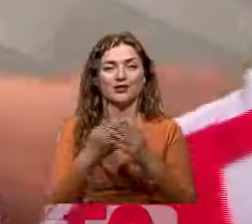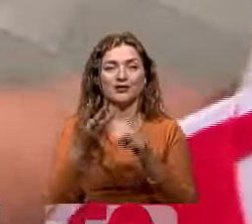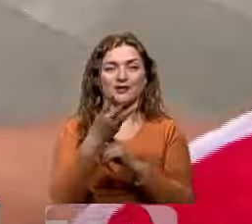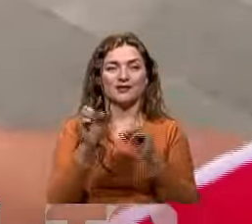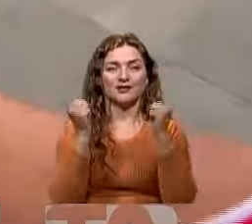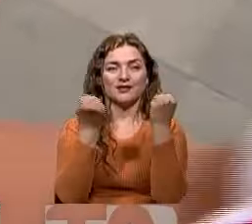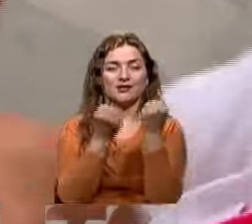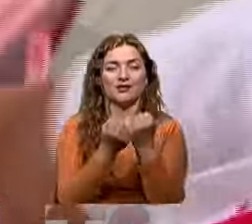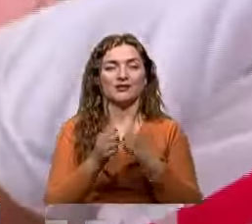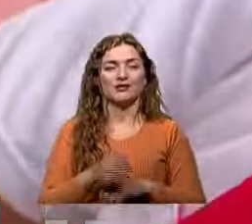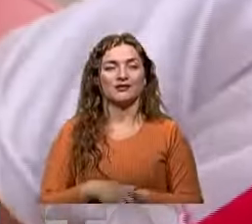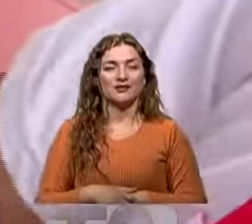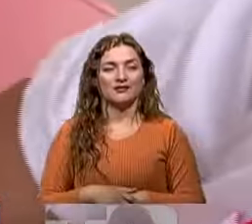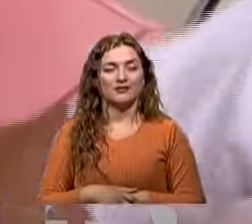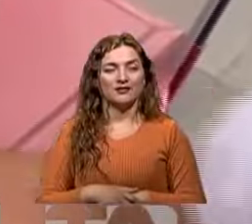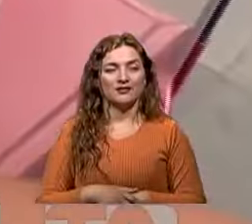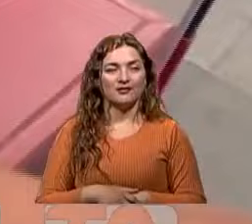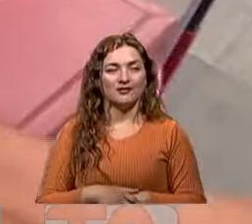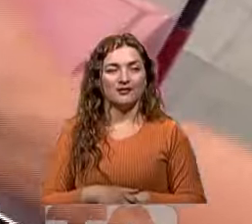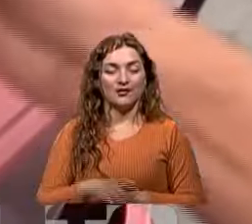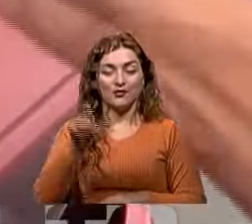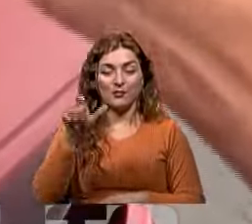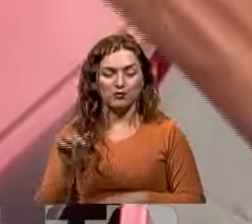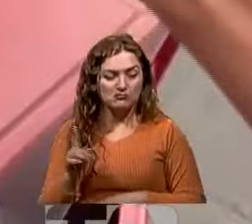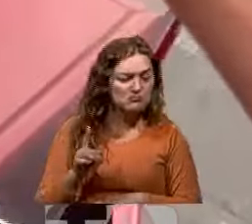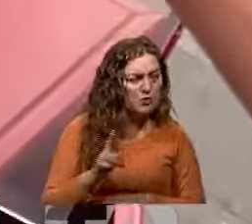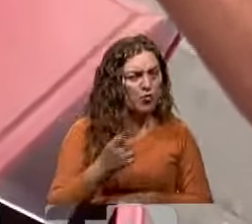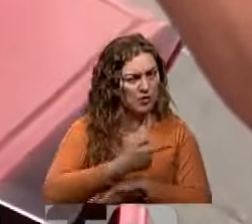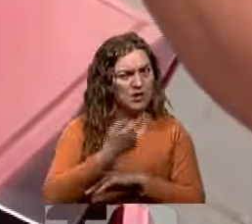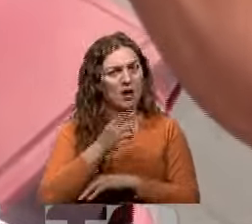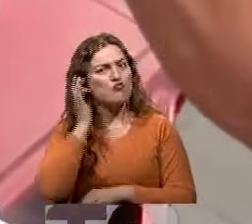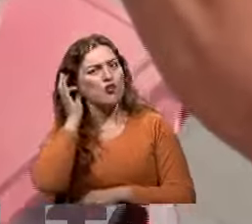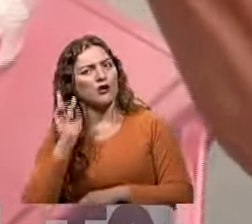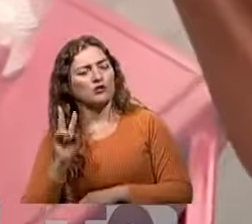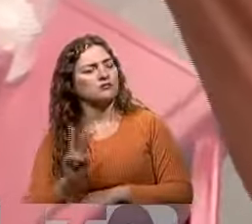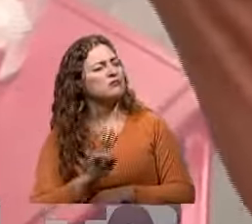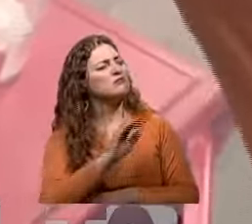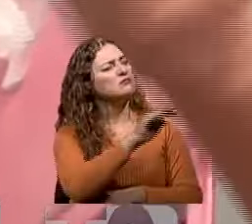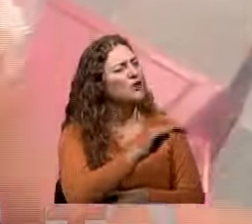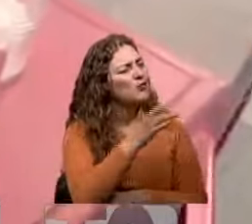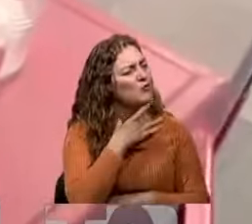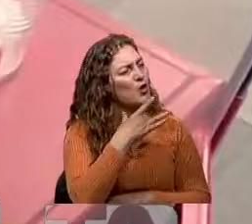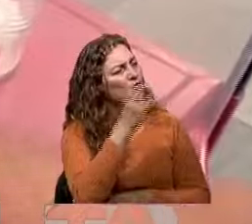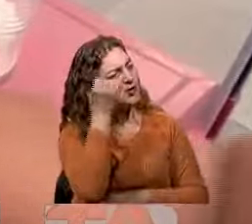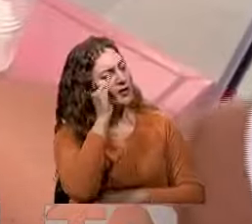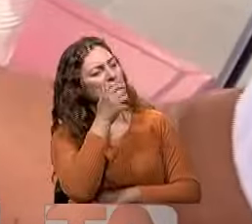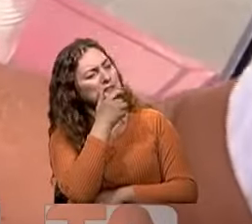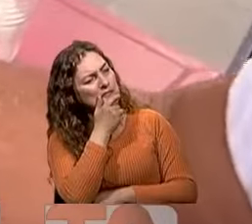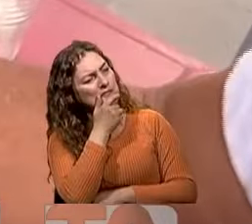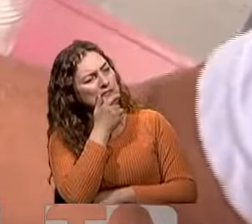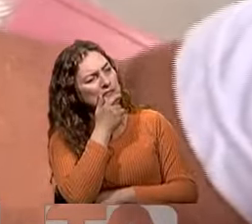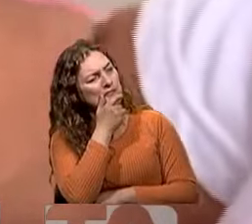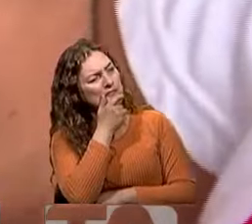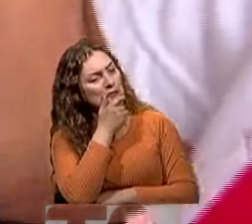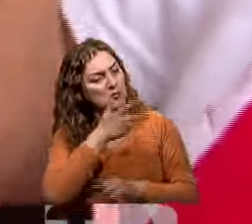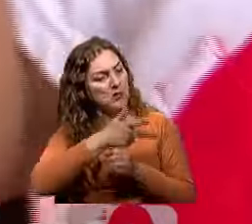todo. Y le cuento algo, un par de clientas que se acercaron un día me dijeron que les encantó la idea y que si podían hacer